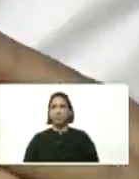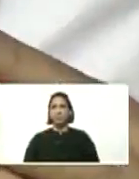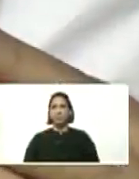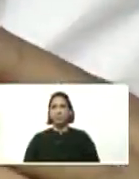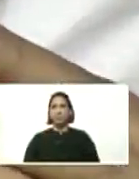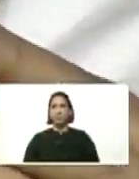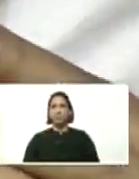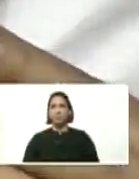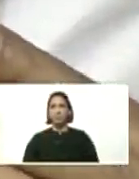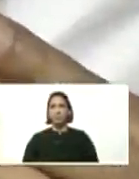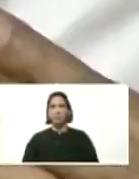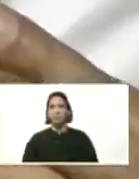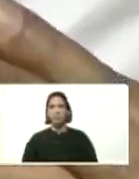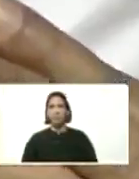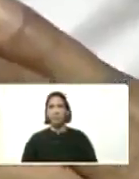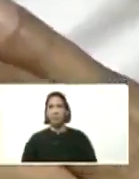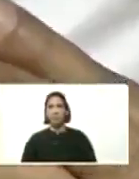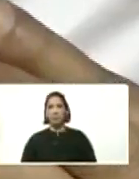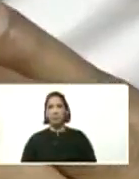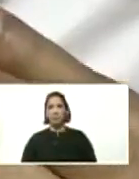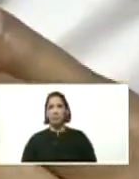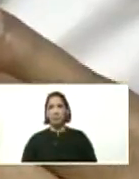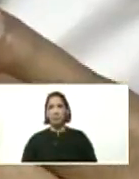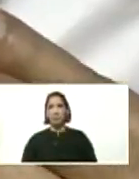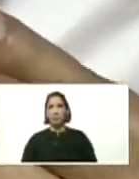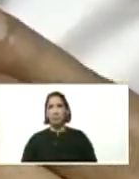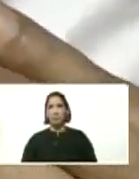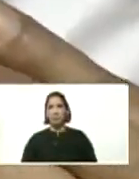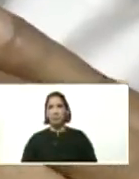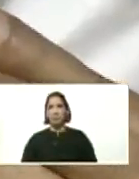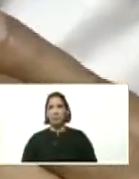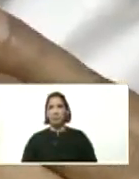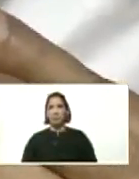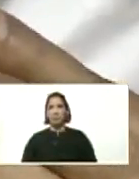Ahí está la cámara, pues. Ajá. Ajá.